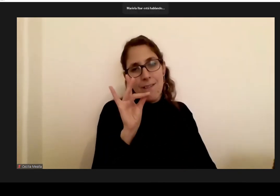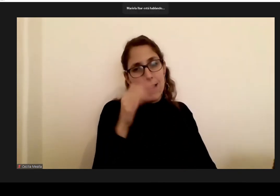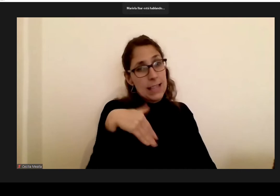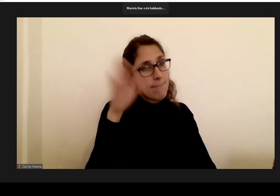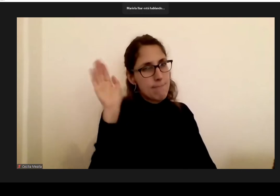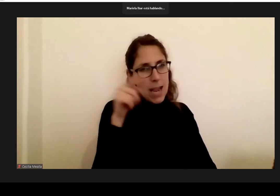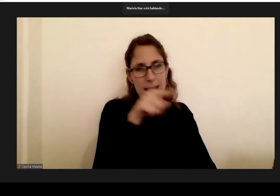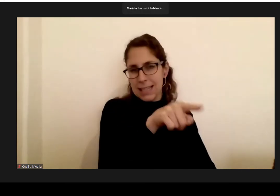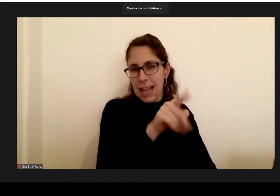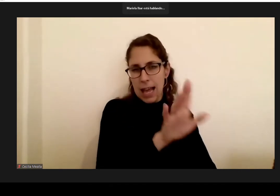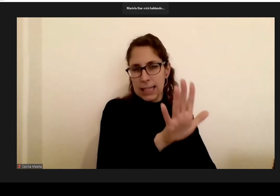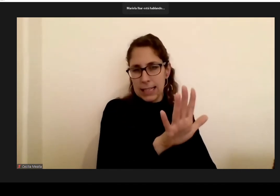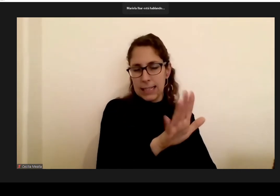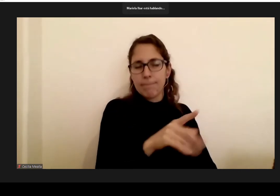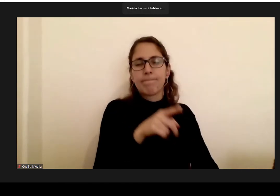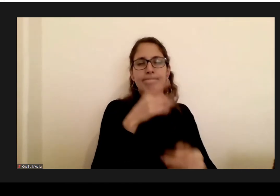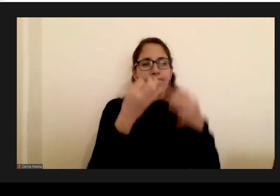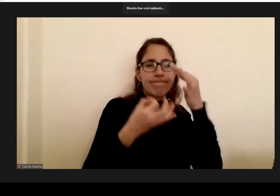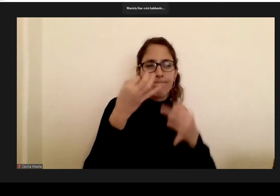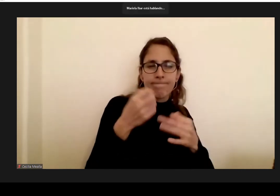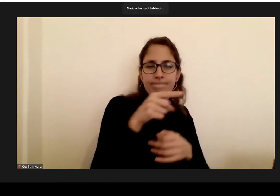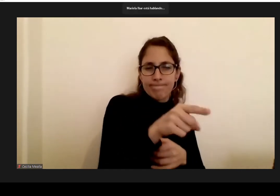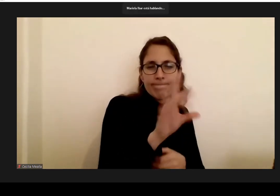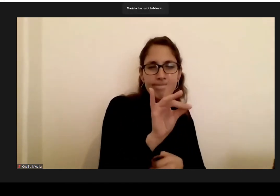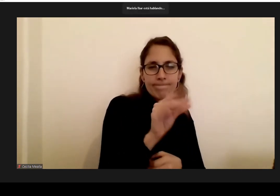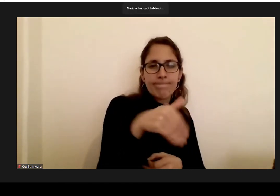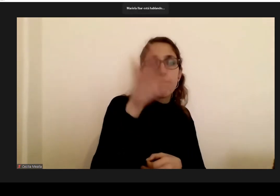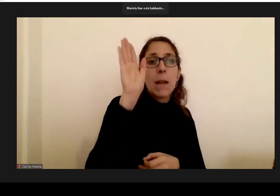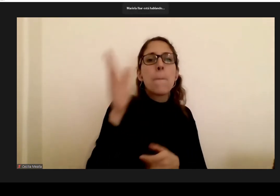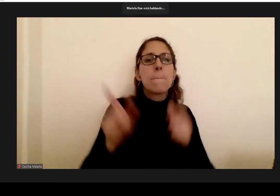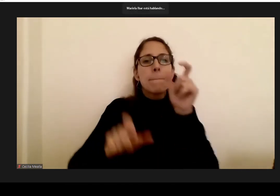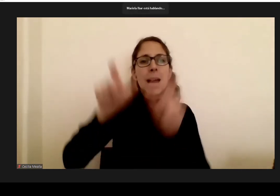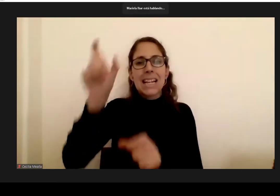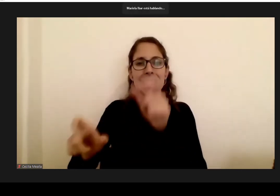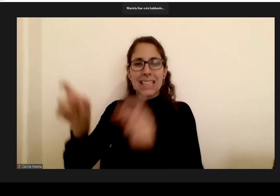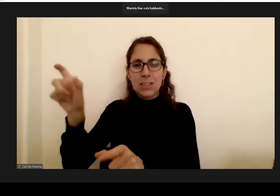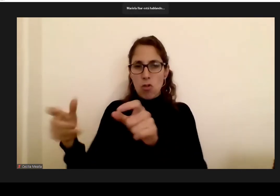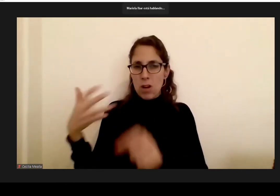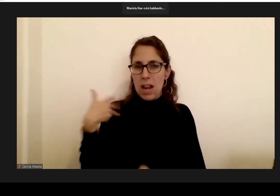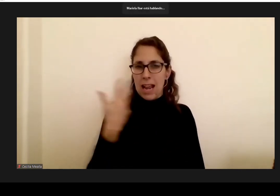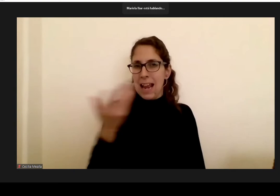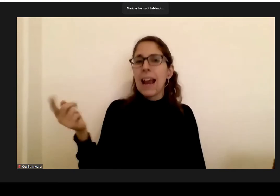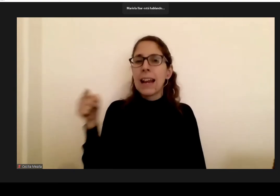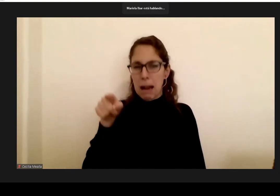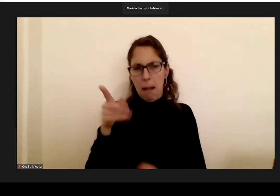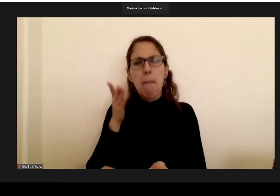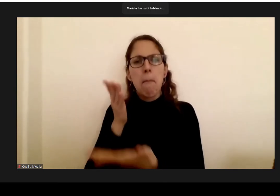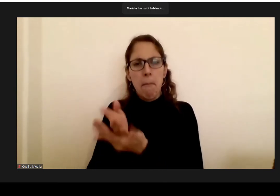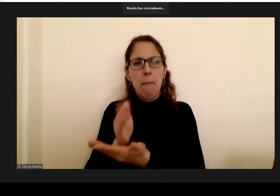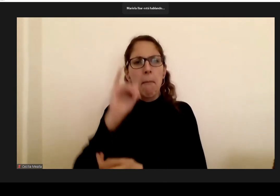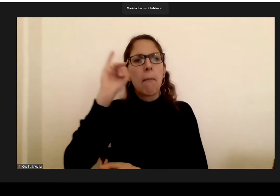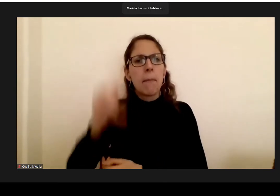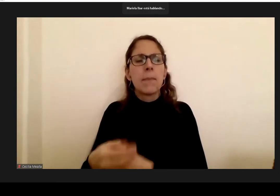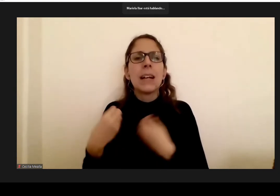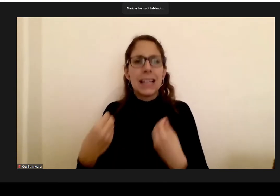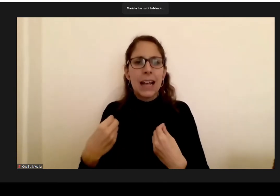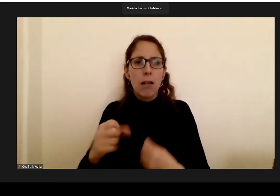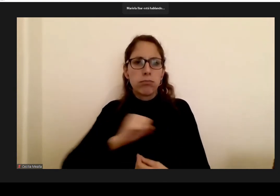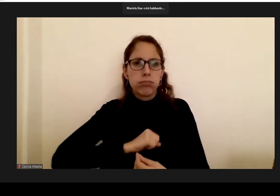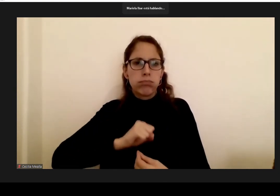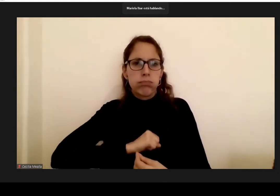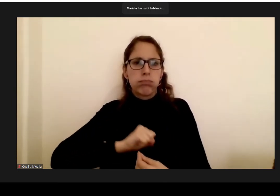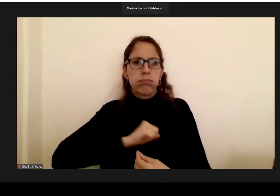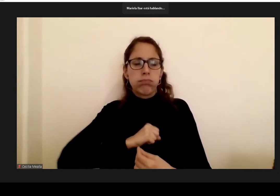tipo de muestra, pero en realidad se les pide a las personas, en general, este tipo de muestra, que es que expectoren el moco